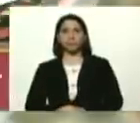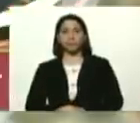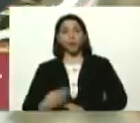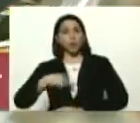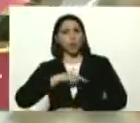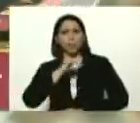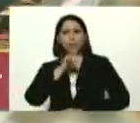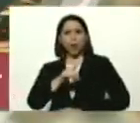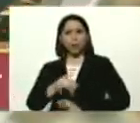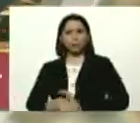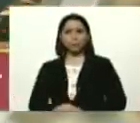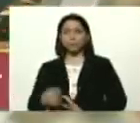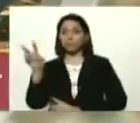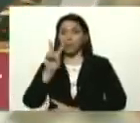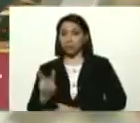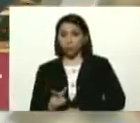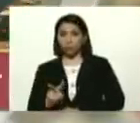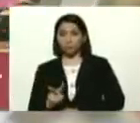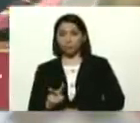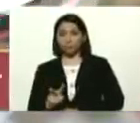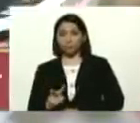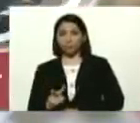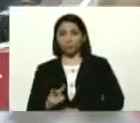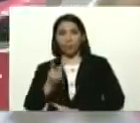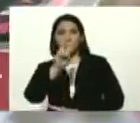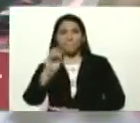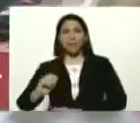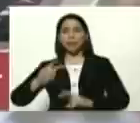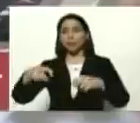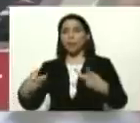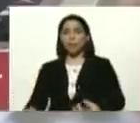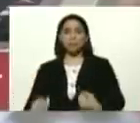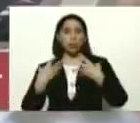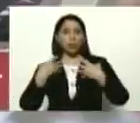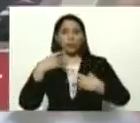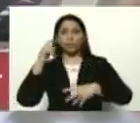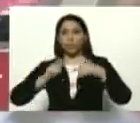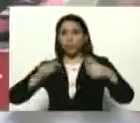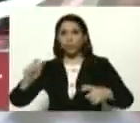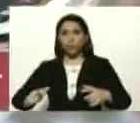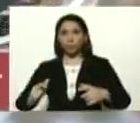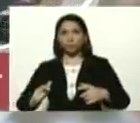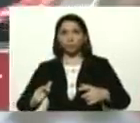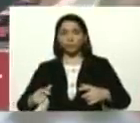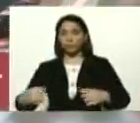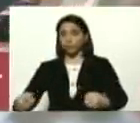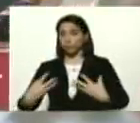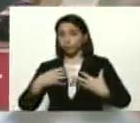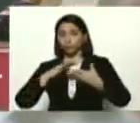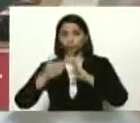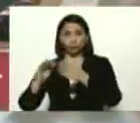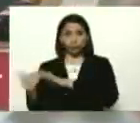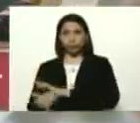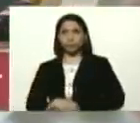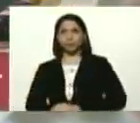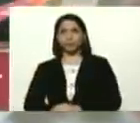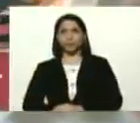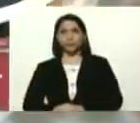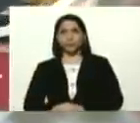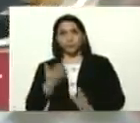hemos registrado en Venezuela 20 casos. 20 casos de transmisión